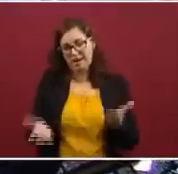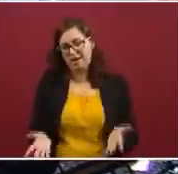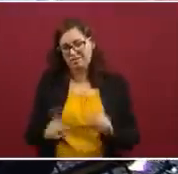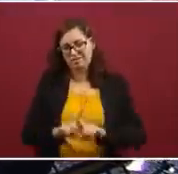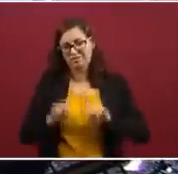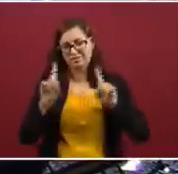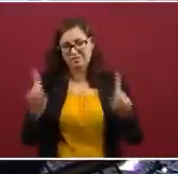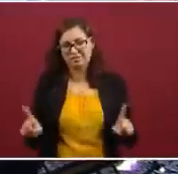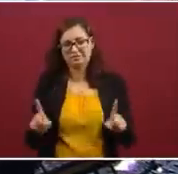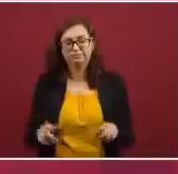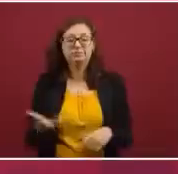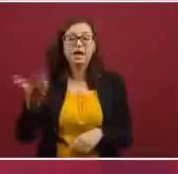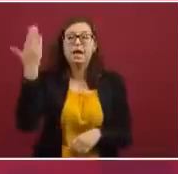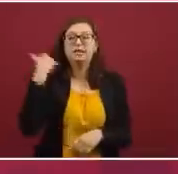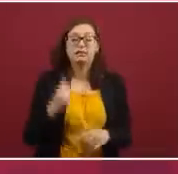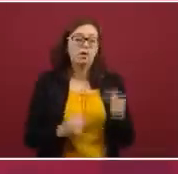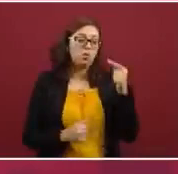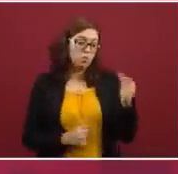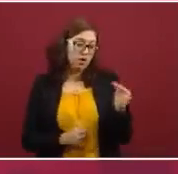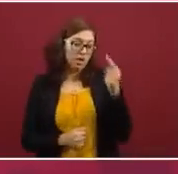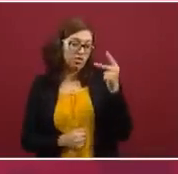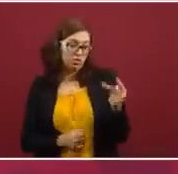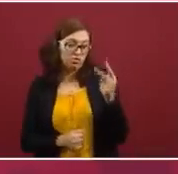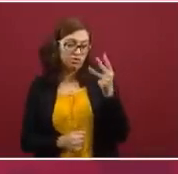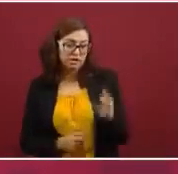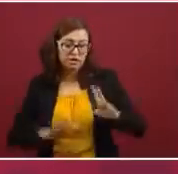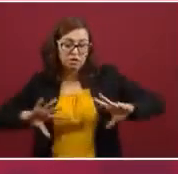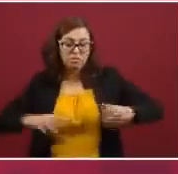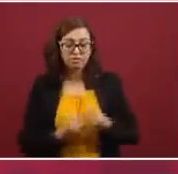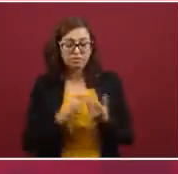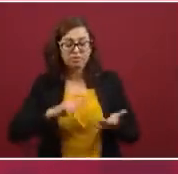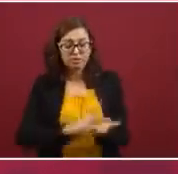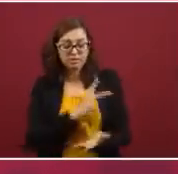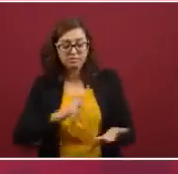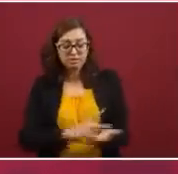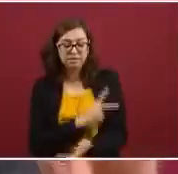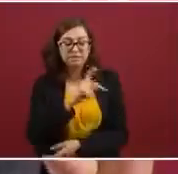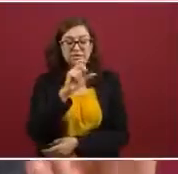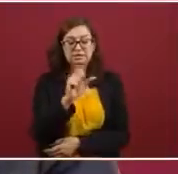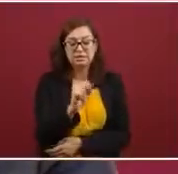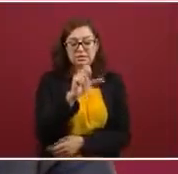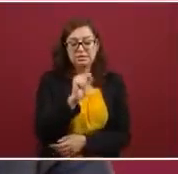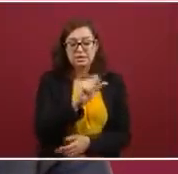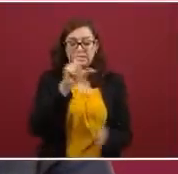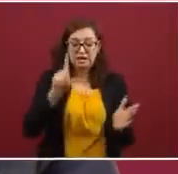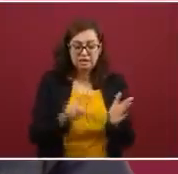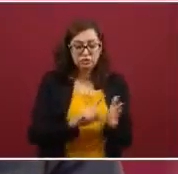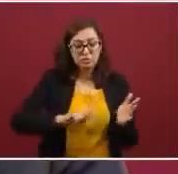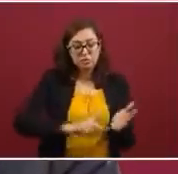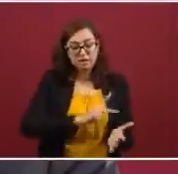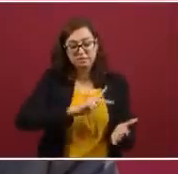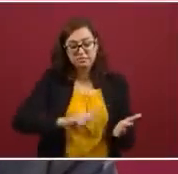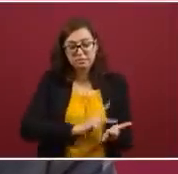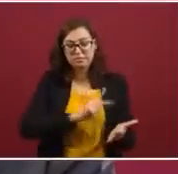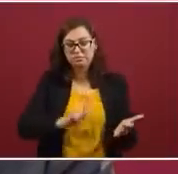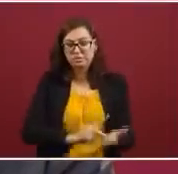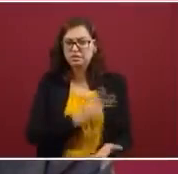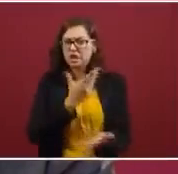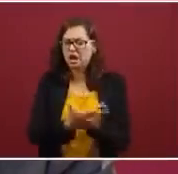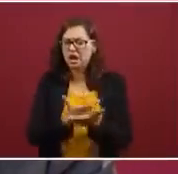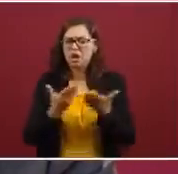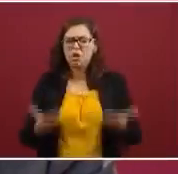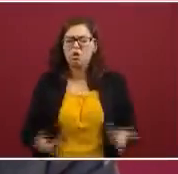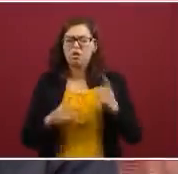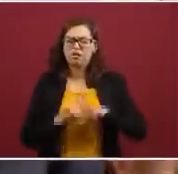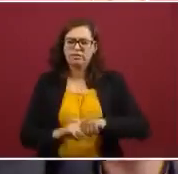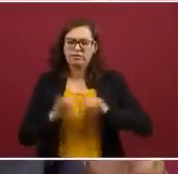Tomaba una, dos, tres, 60 litros en total. Se cargaba y descargaba tres veces. Ya no se está haciendo así, se